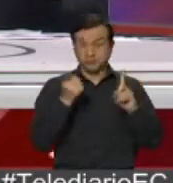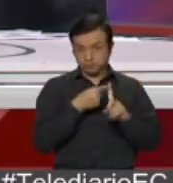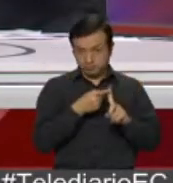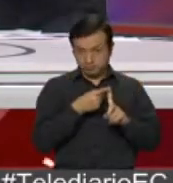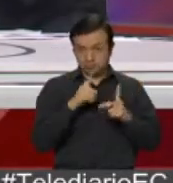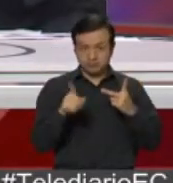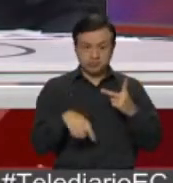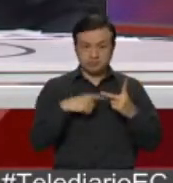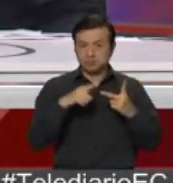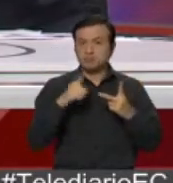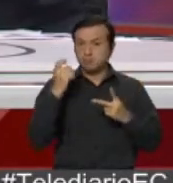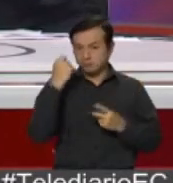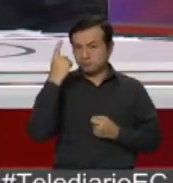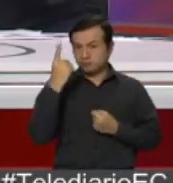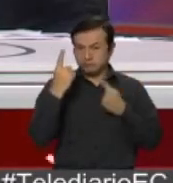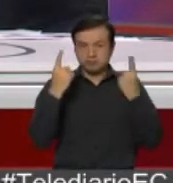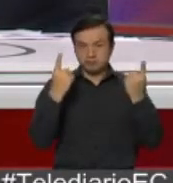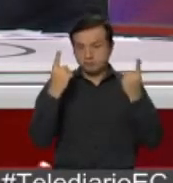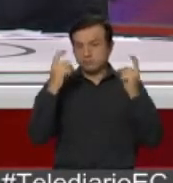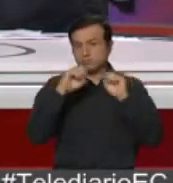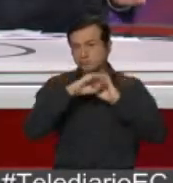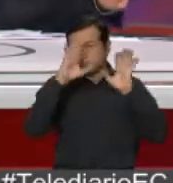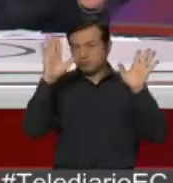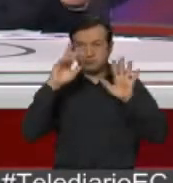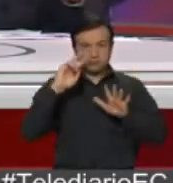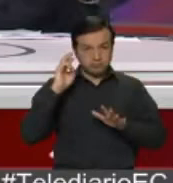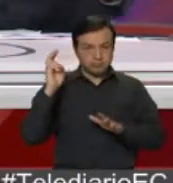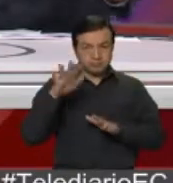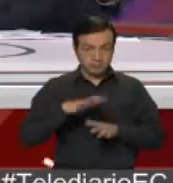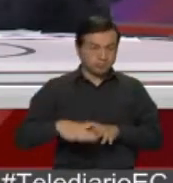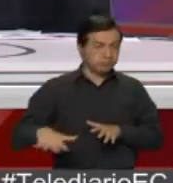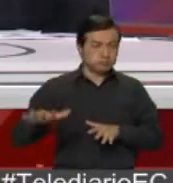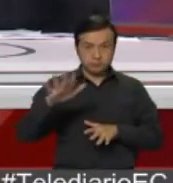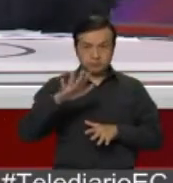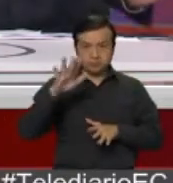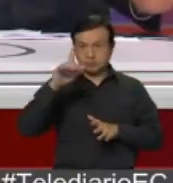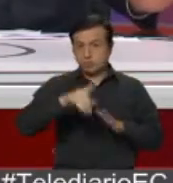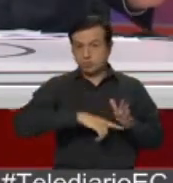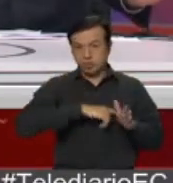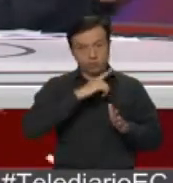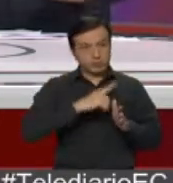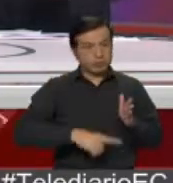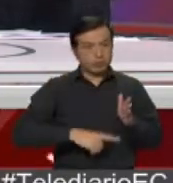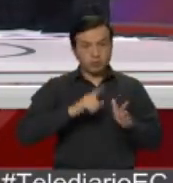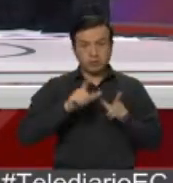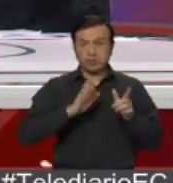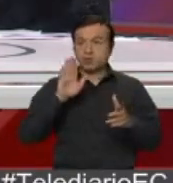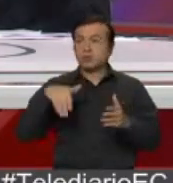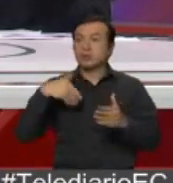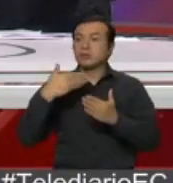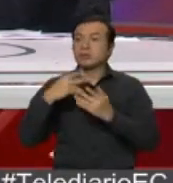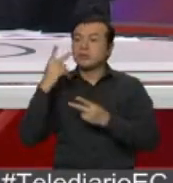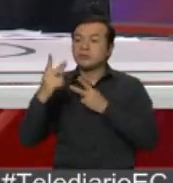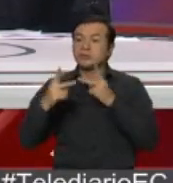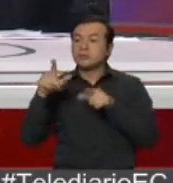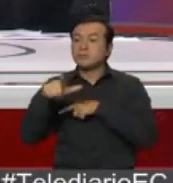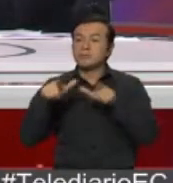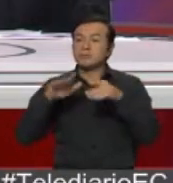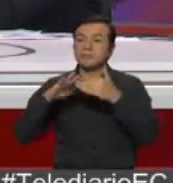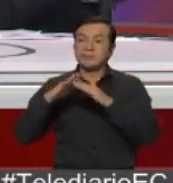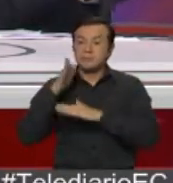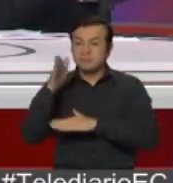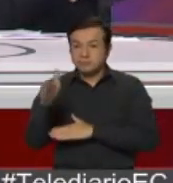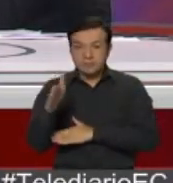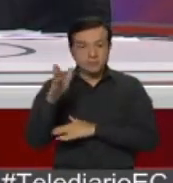lo otro, entendemos también que las actividades turísticas en toda esta zona están completamente prohibidas. Visitas a reservas como el Yasuní